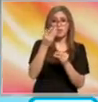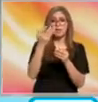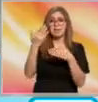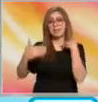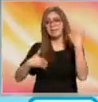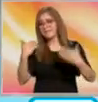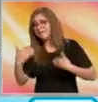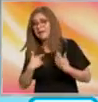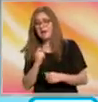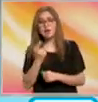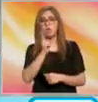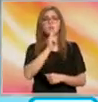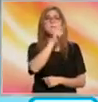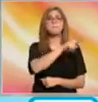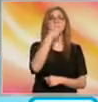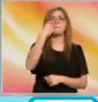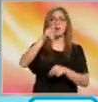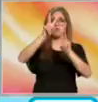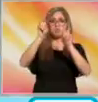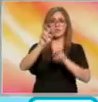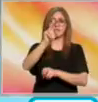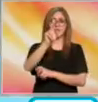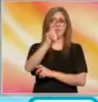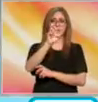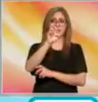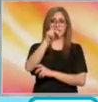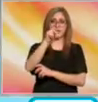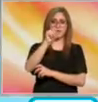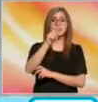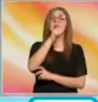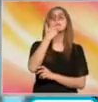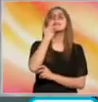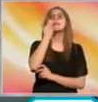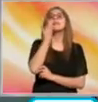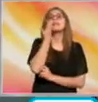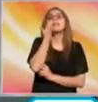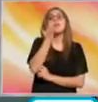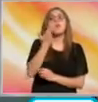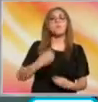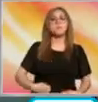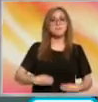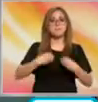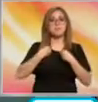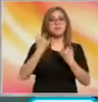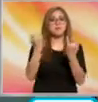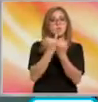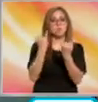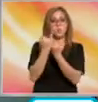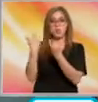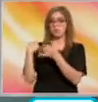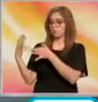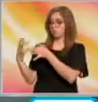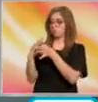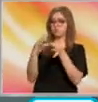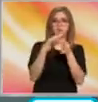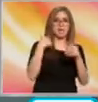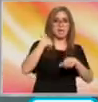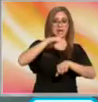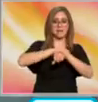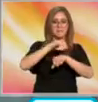importante a destacar de Rent es la esperanza, las ganas de vivir y la solidaridad de los amigos. Sí, está en el Teatro